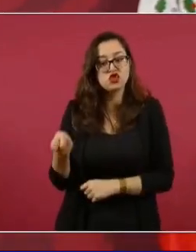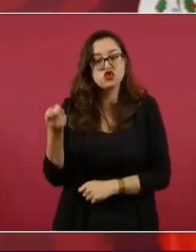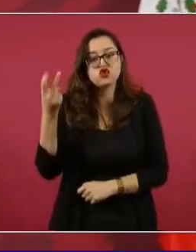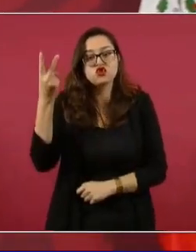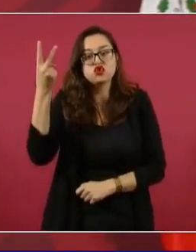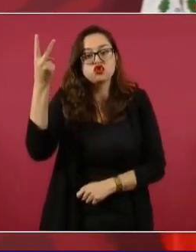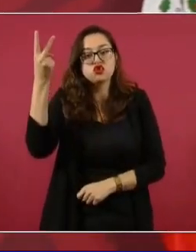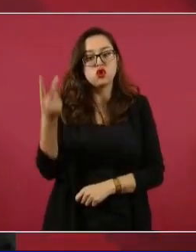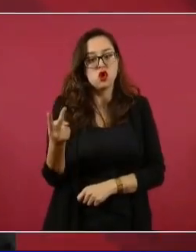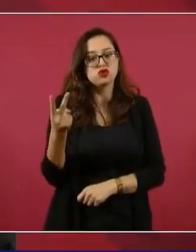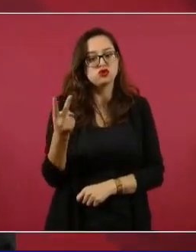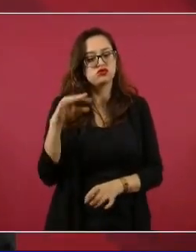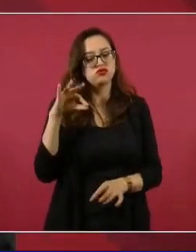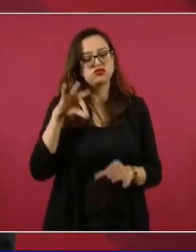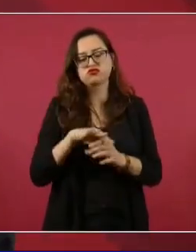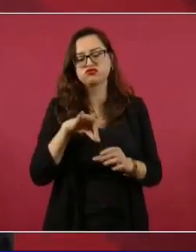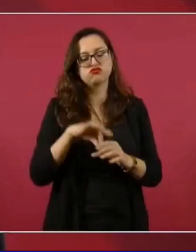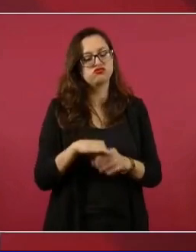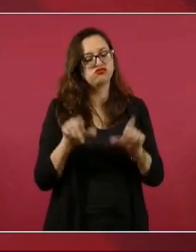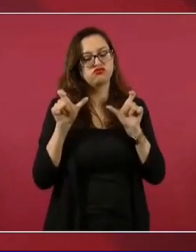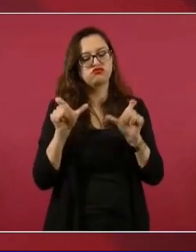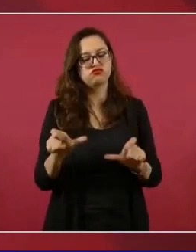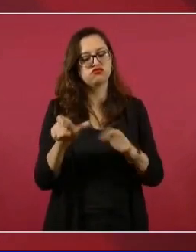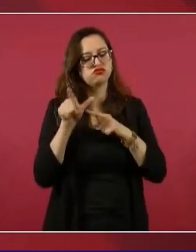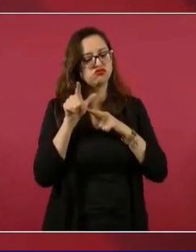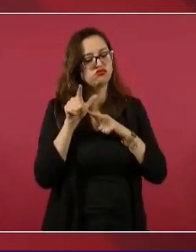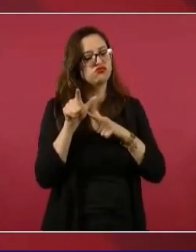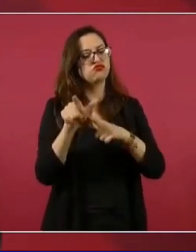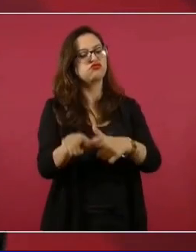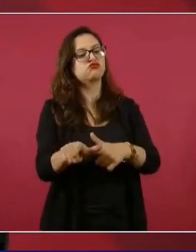en contra y ejercen